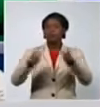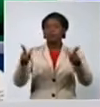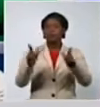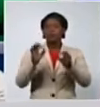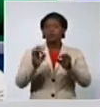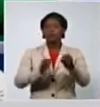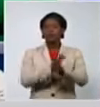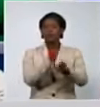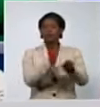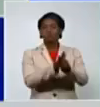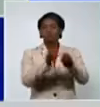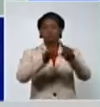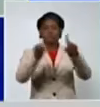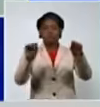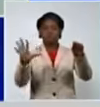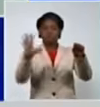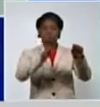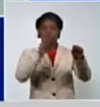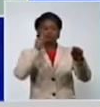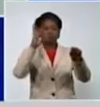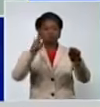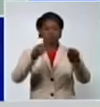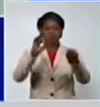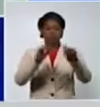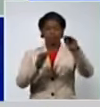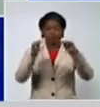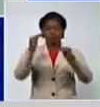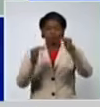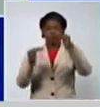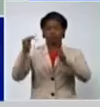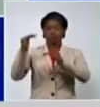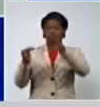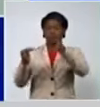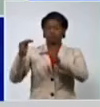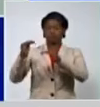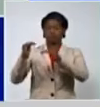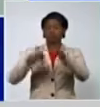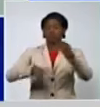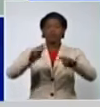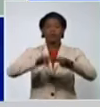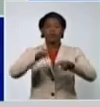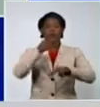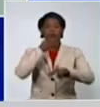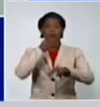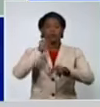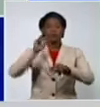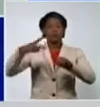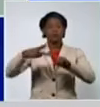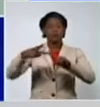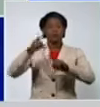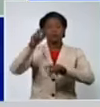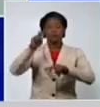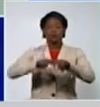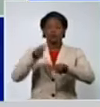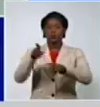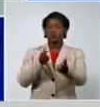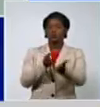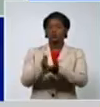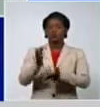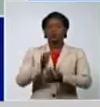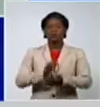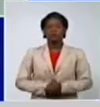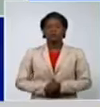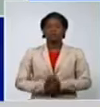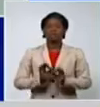nuestro país. Habana Vieja y Centro Habana en primer lugar, creo que eso no ha cambiado, municipios de